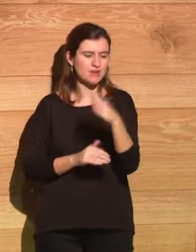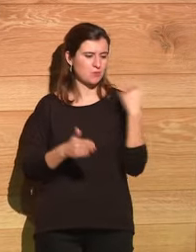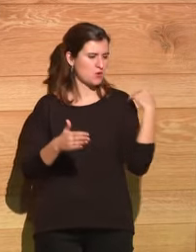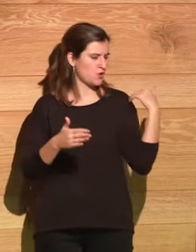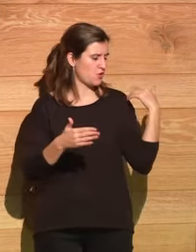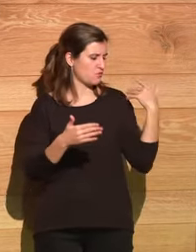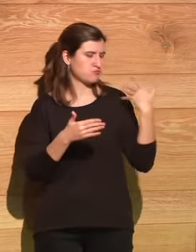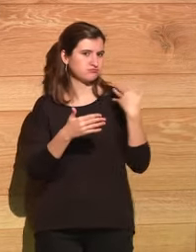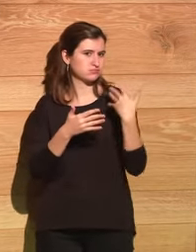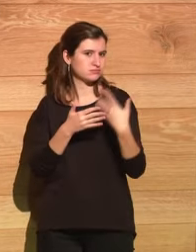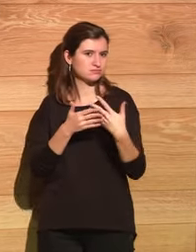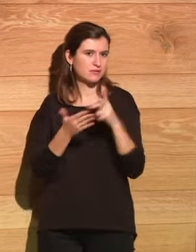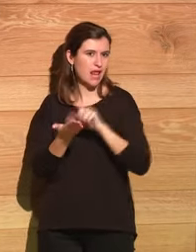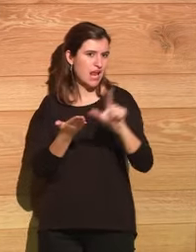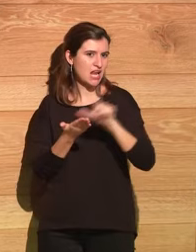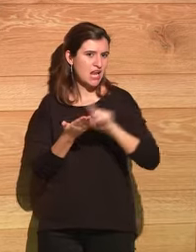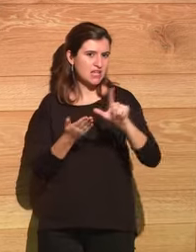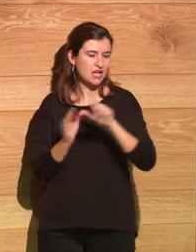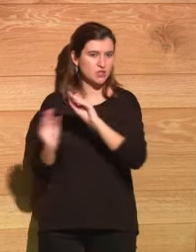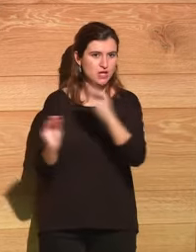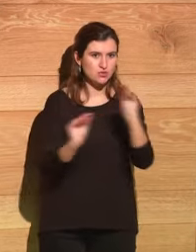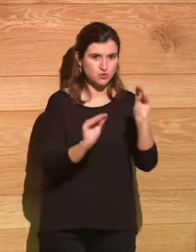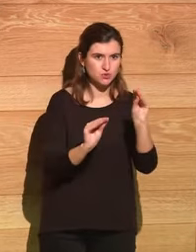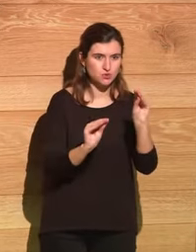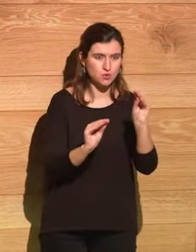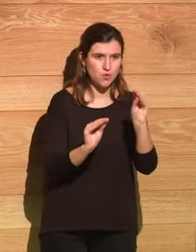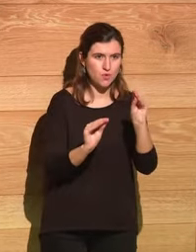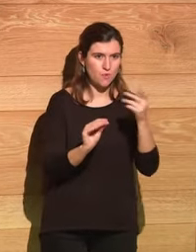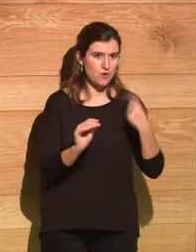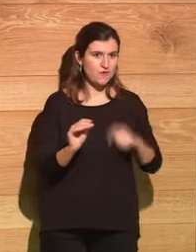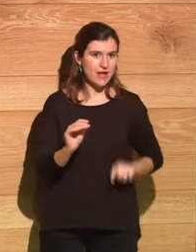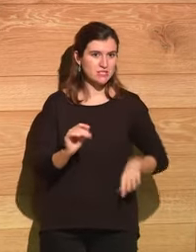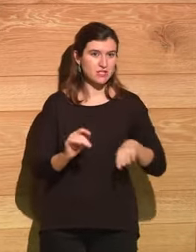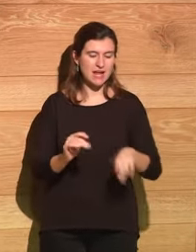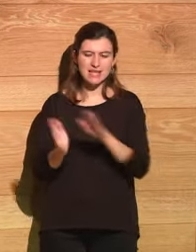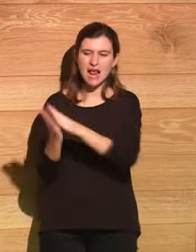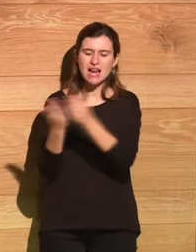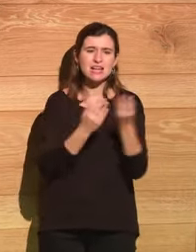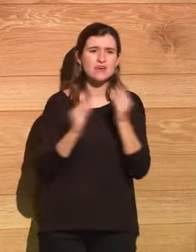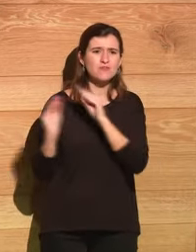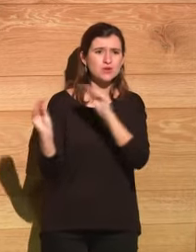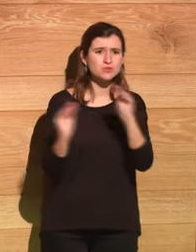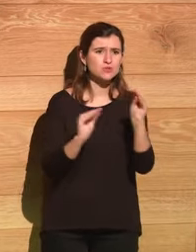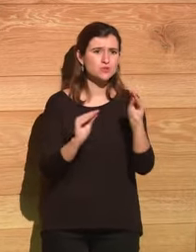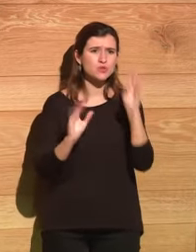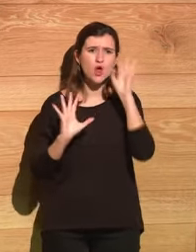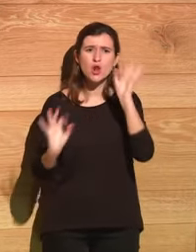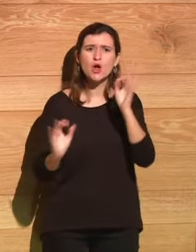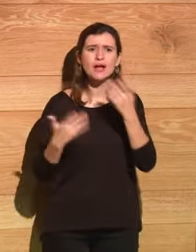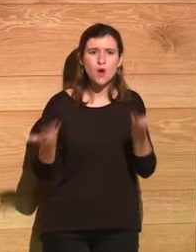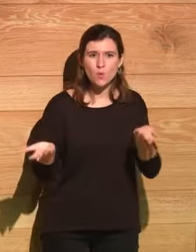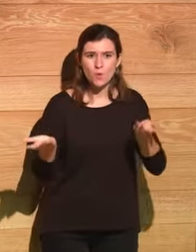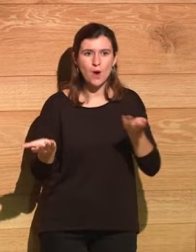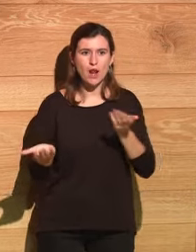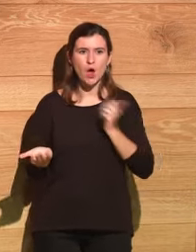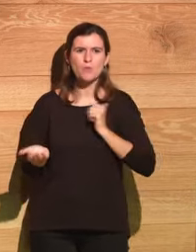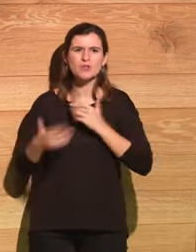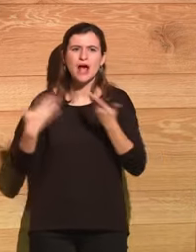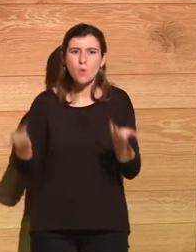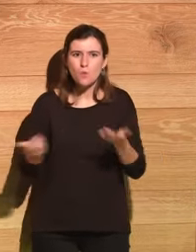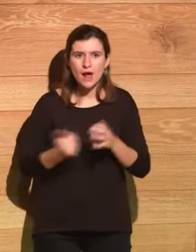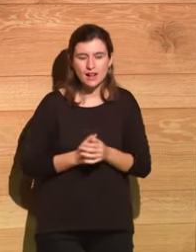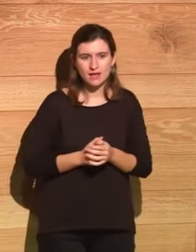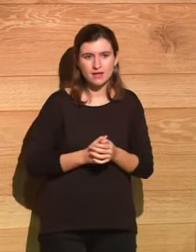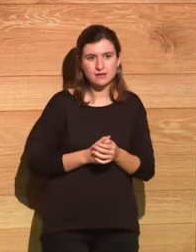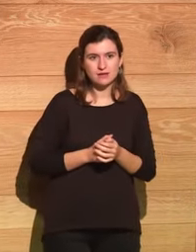trayectoria literaria y reflexionando un poco sobre el sentido de cada libro, el porqué, ¿no?, la oportunidad de cada libro, y